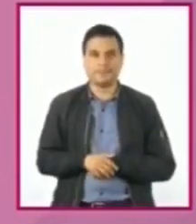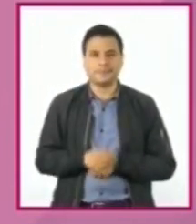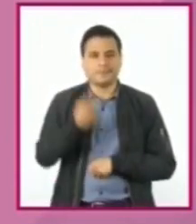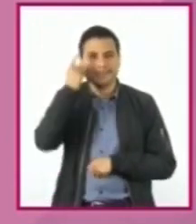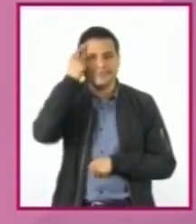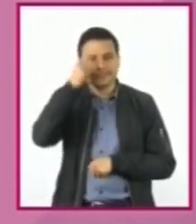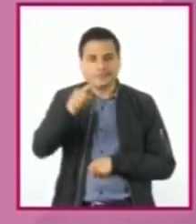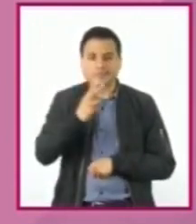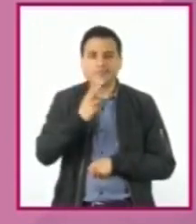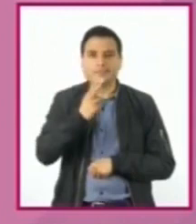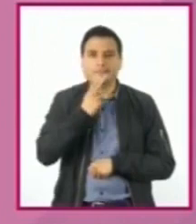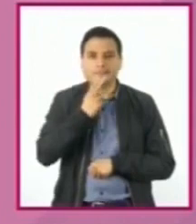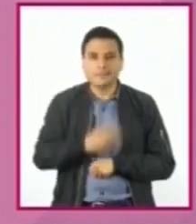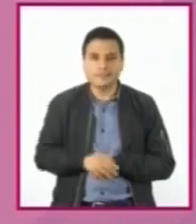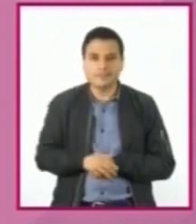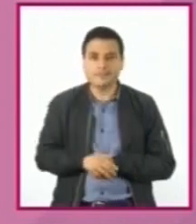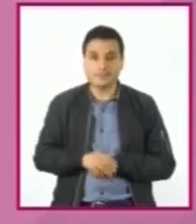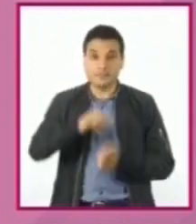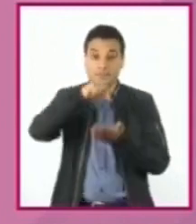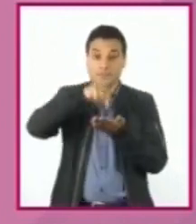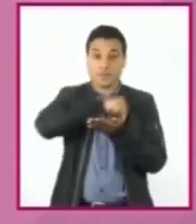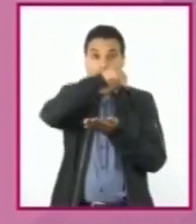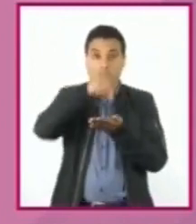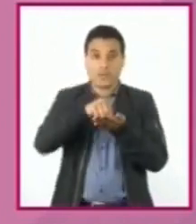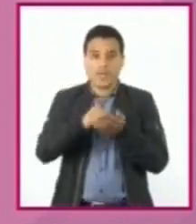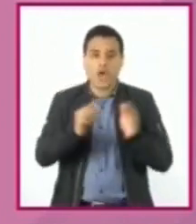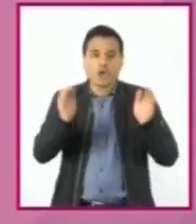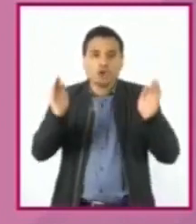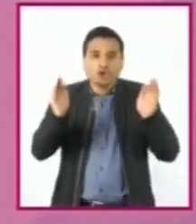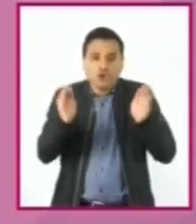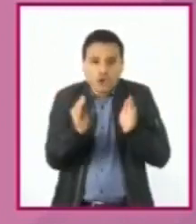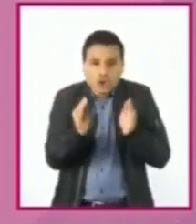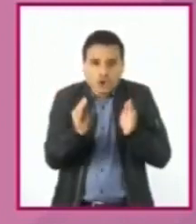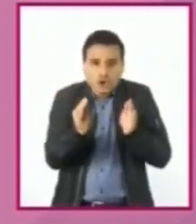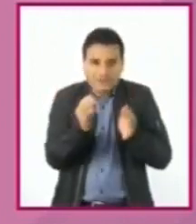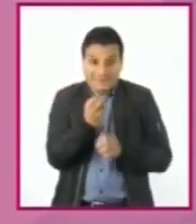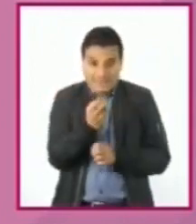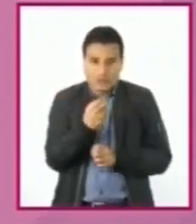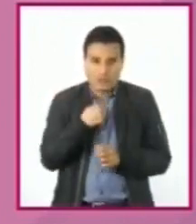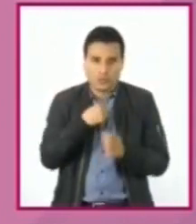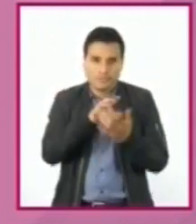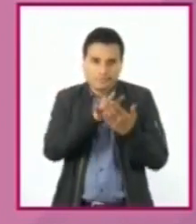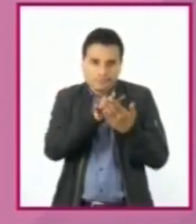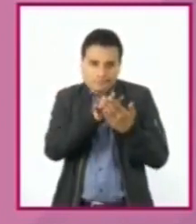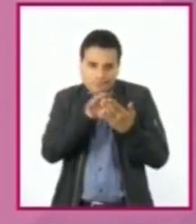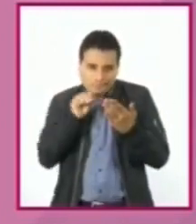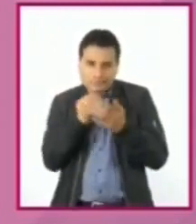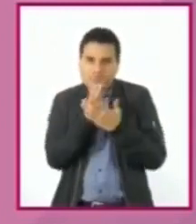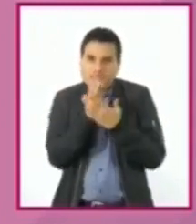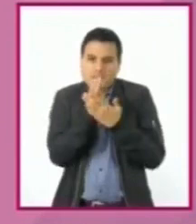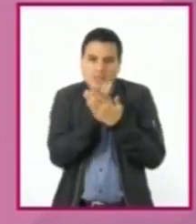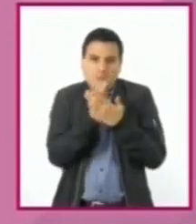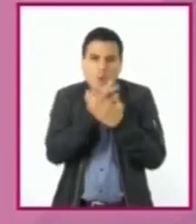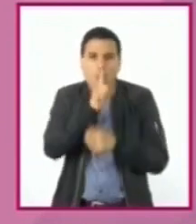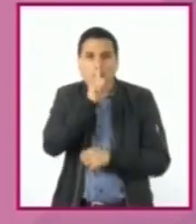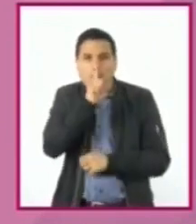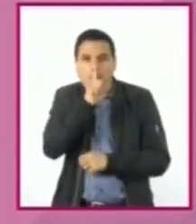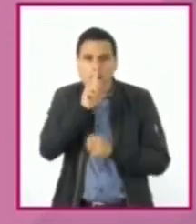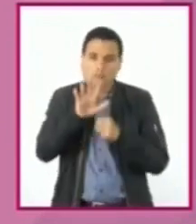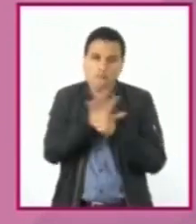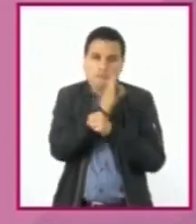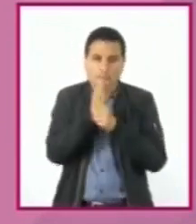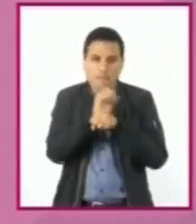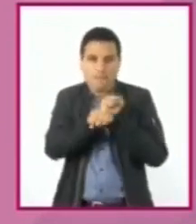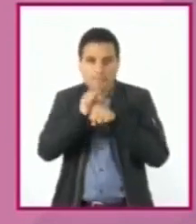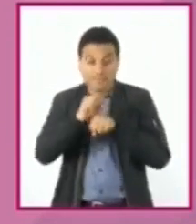una pequeña extensión del espacio geográfico. Es un dibujo que no representa diseño riguroso, no cuenta con